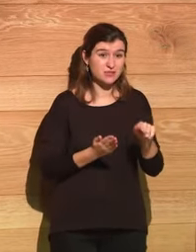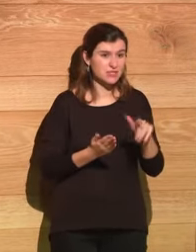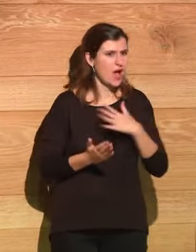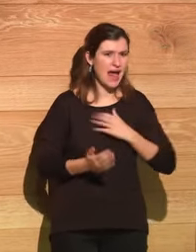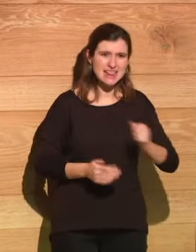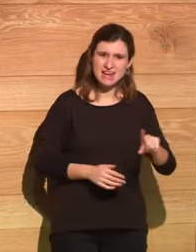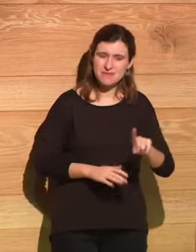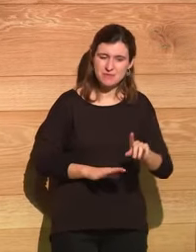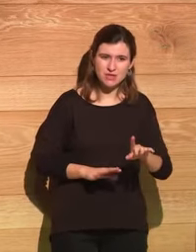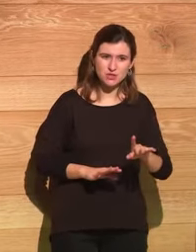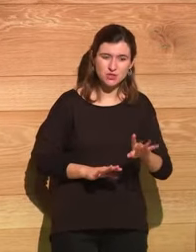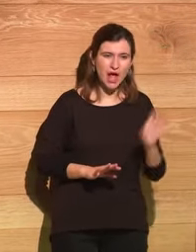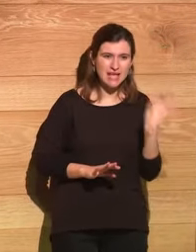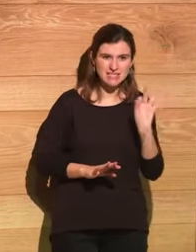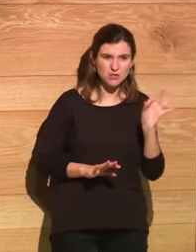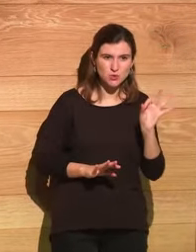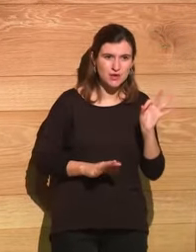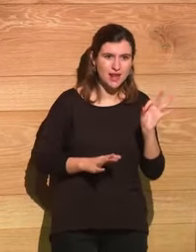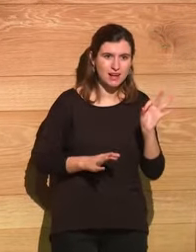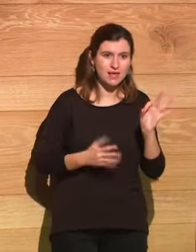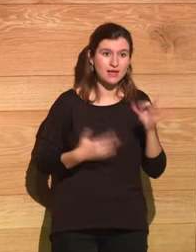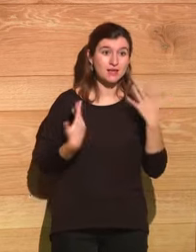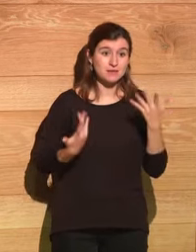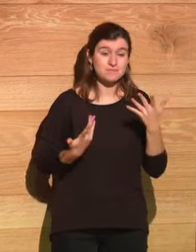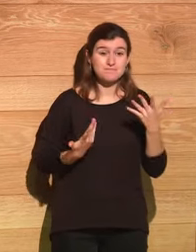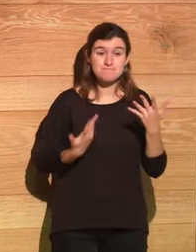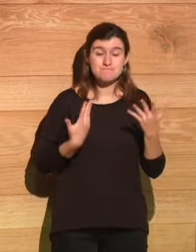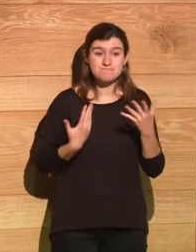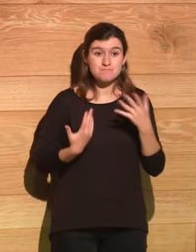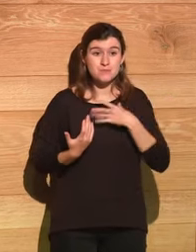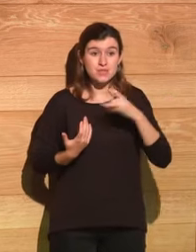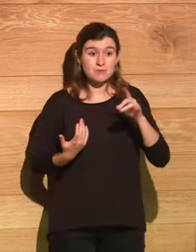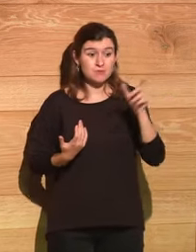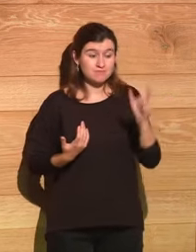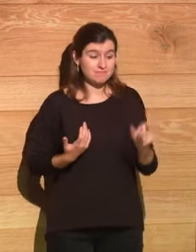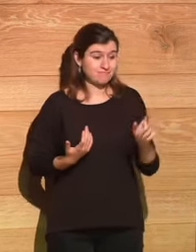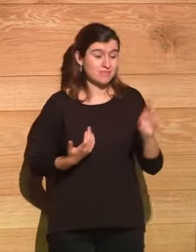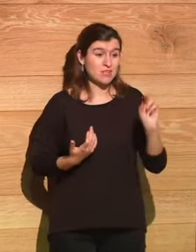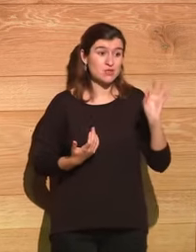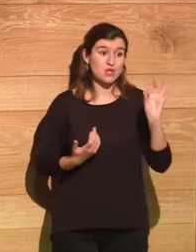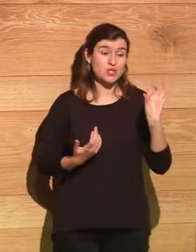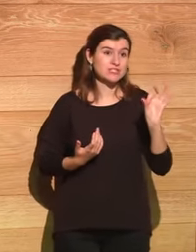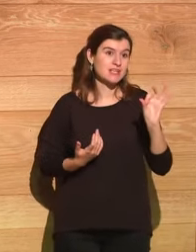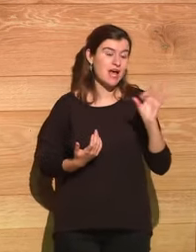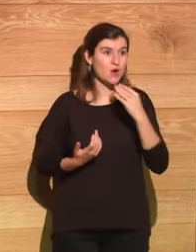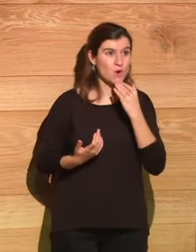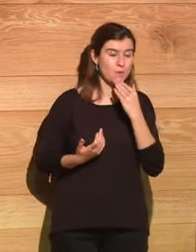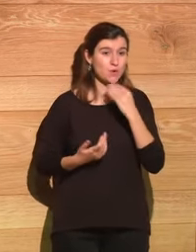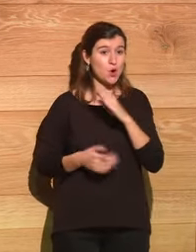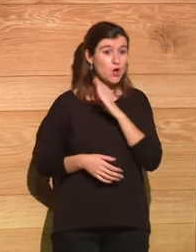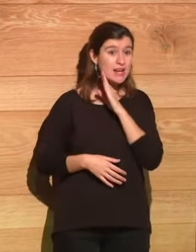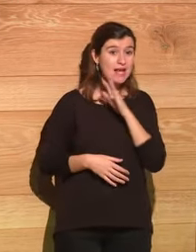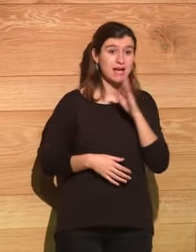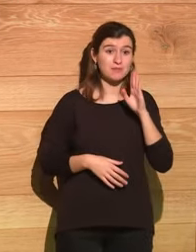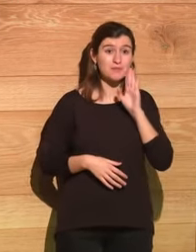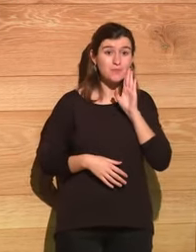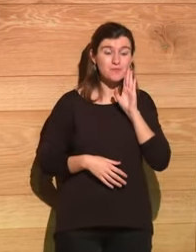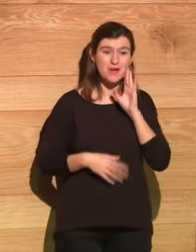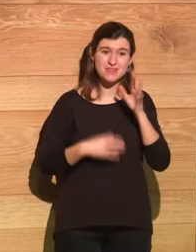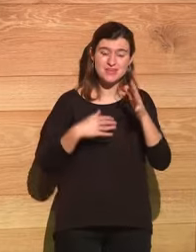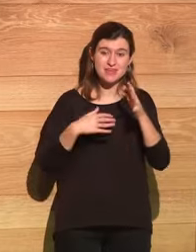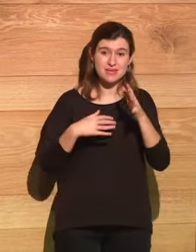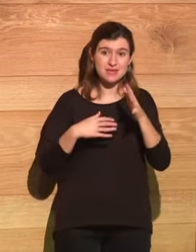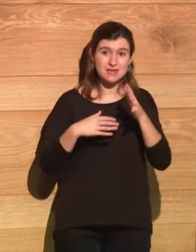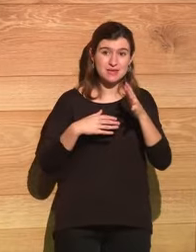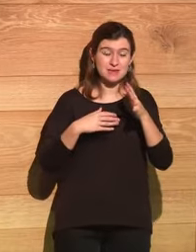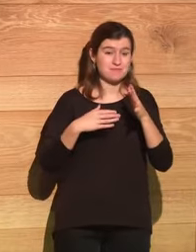atrevimiento y poder decir que quizá ella es la madre de tantas autoras que